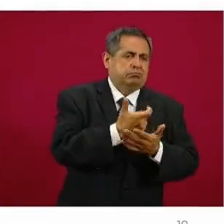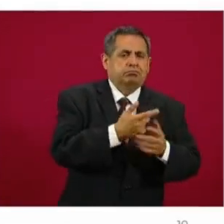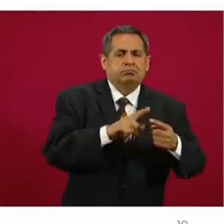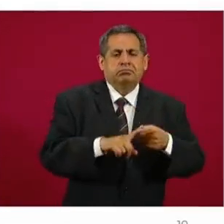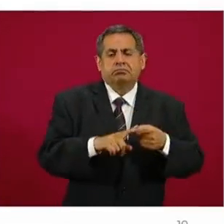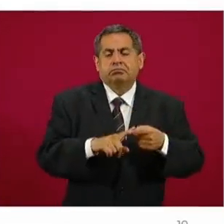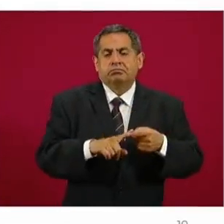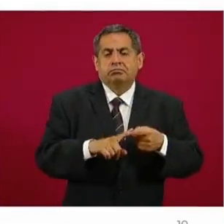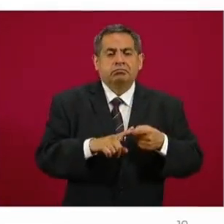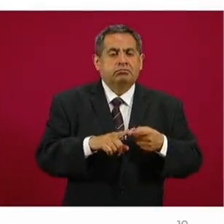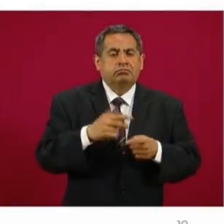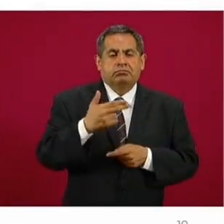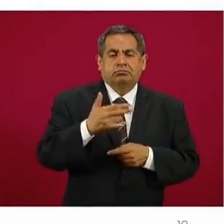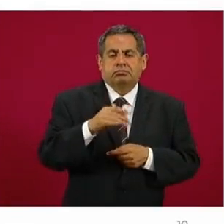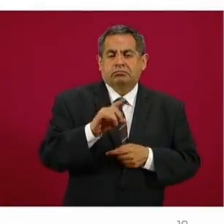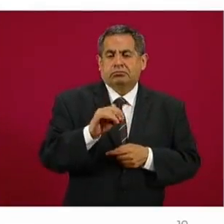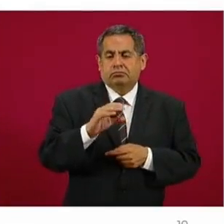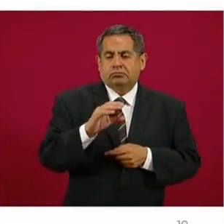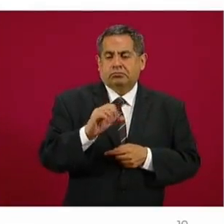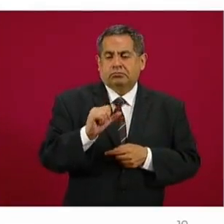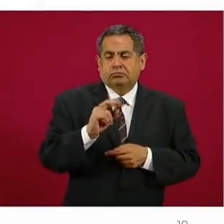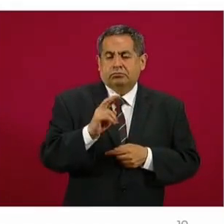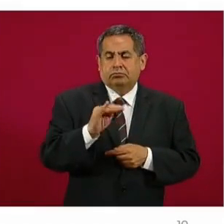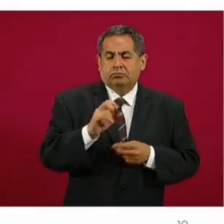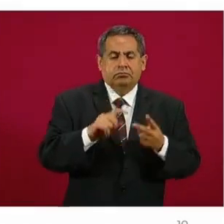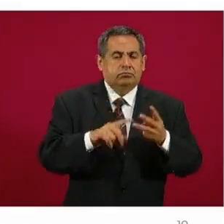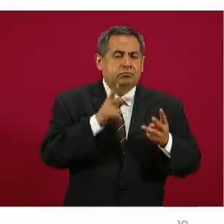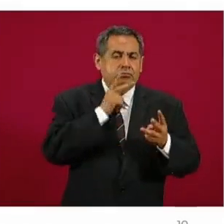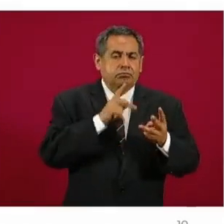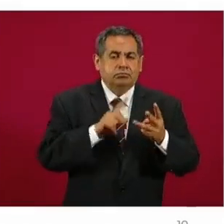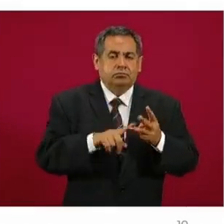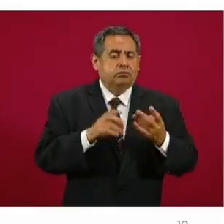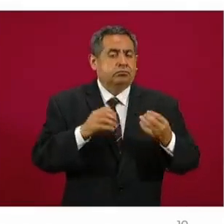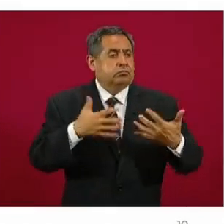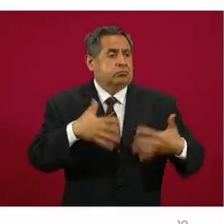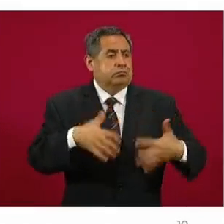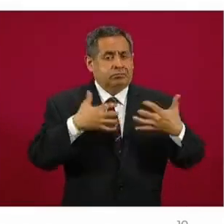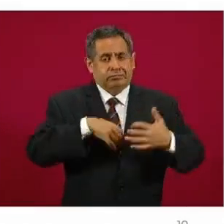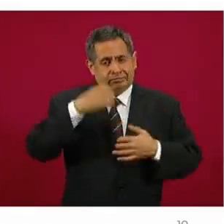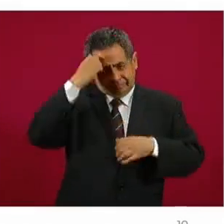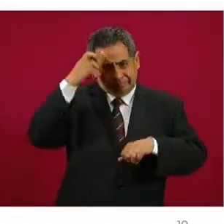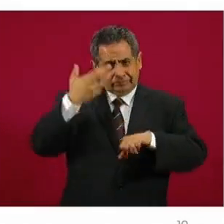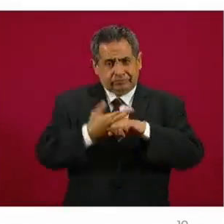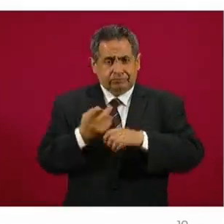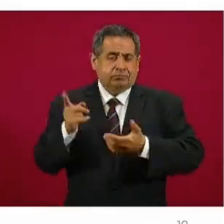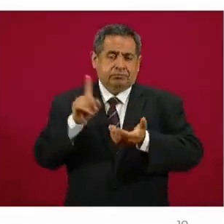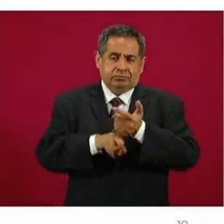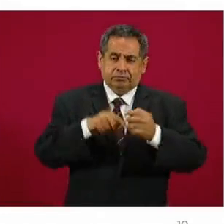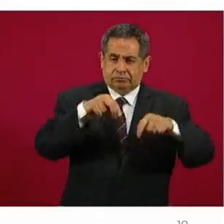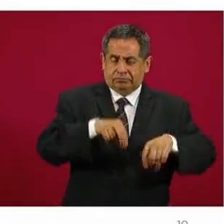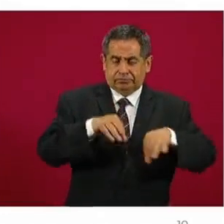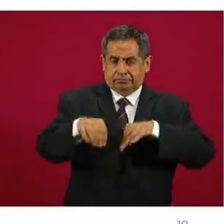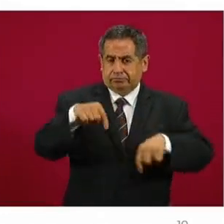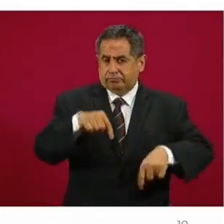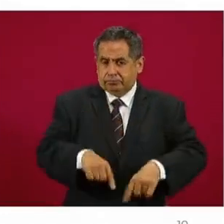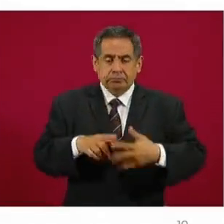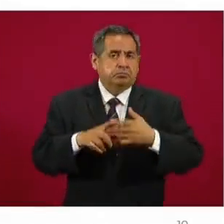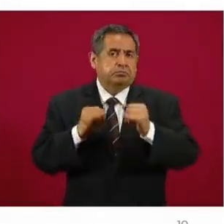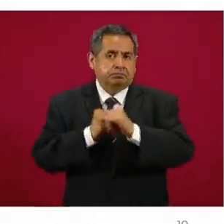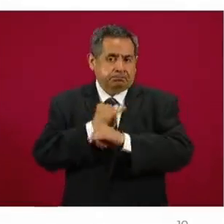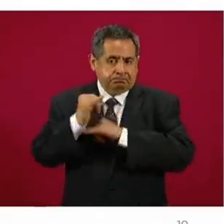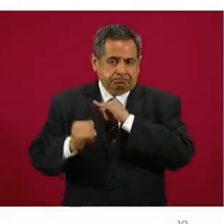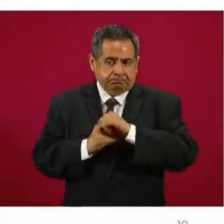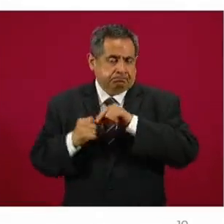sector de hidrocarburos, la industria petrolera, empresas extranjeras con operaciones en México, todas las